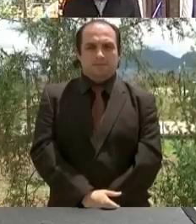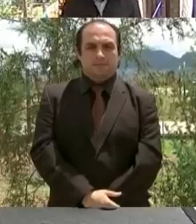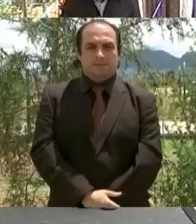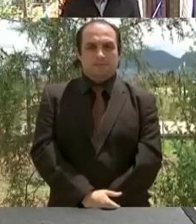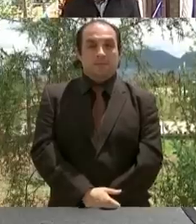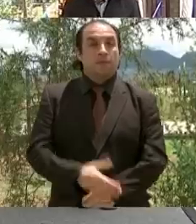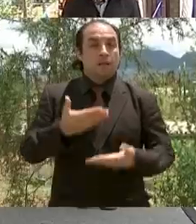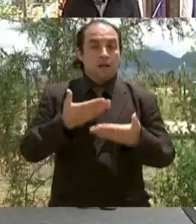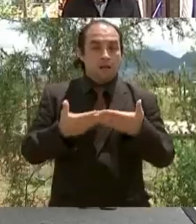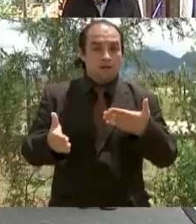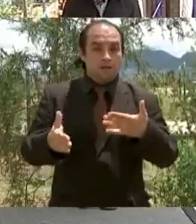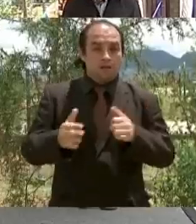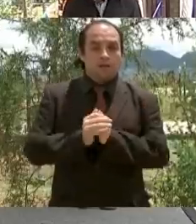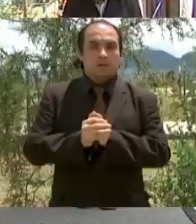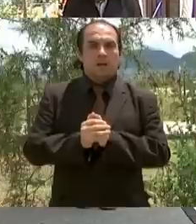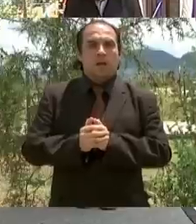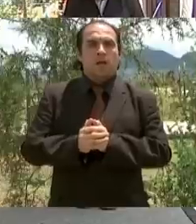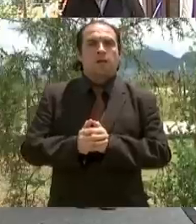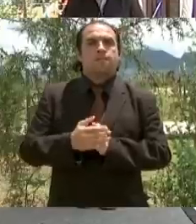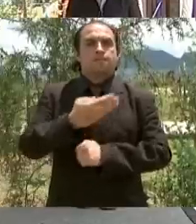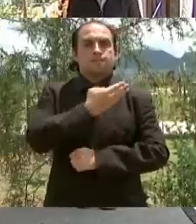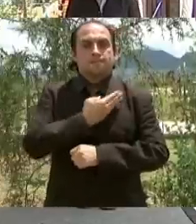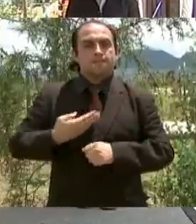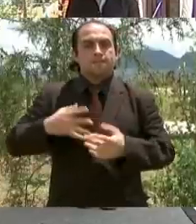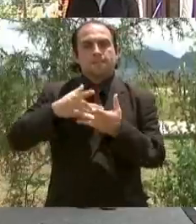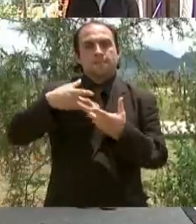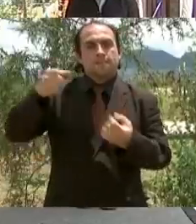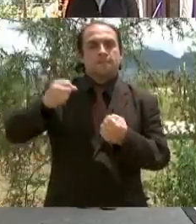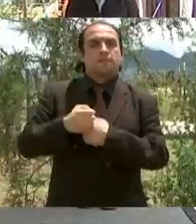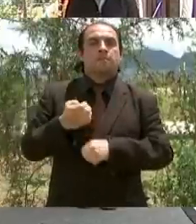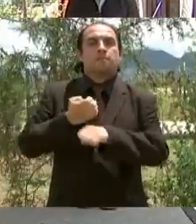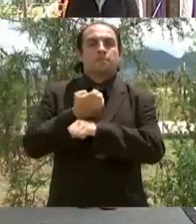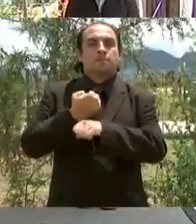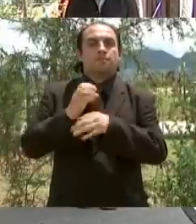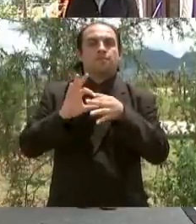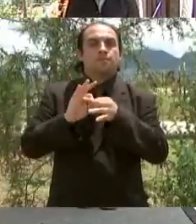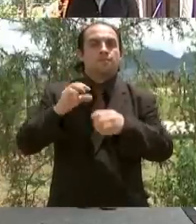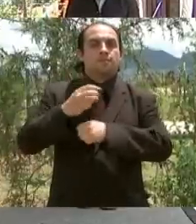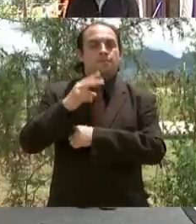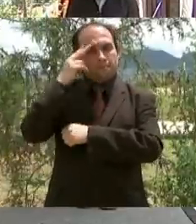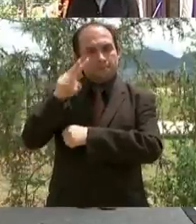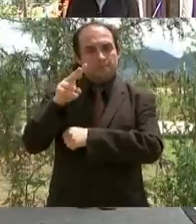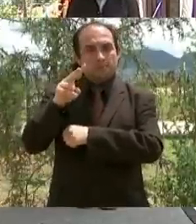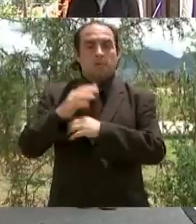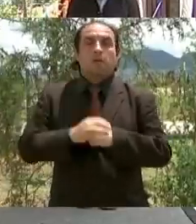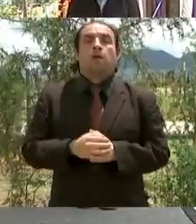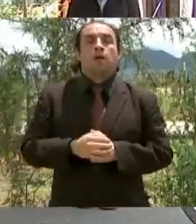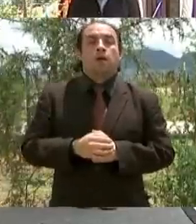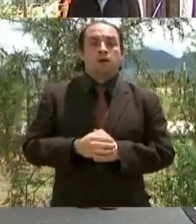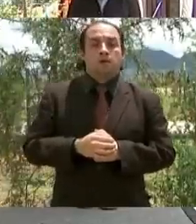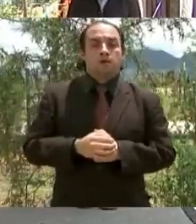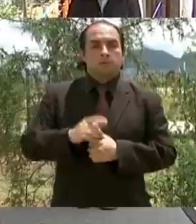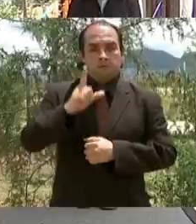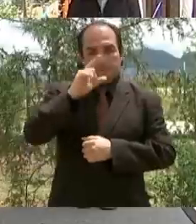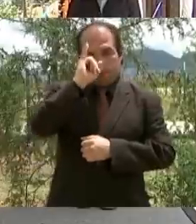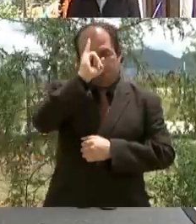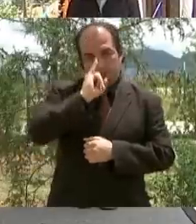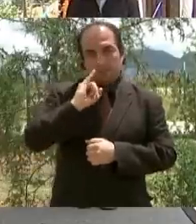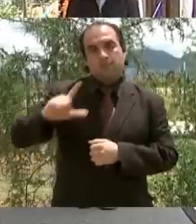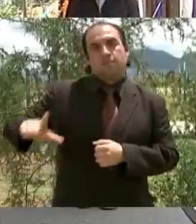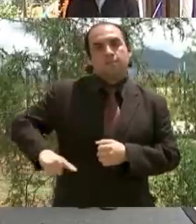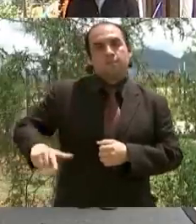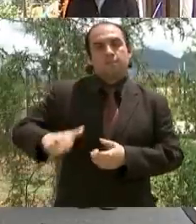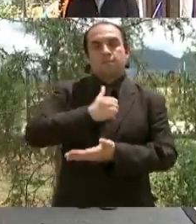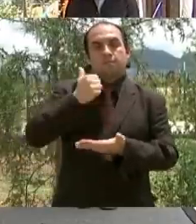En estos momentos, el presidente constitucional de los Estados Unidos Mexicanos, la jefa de gobierno de la Ciudad de México